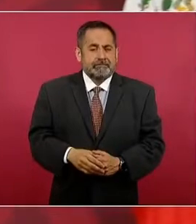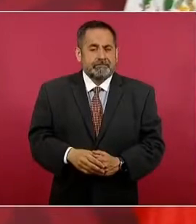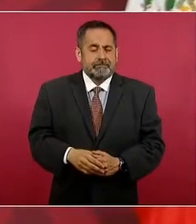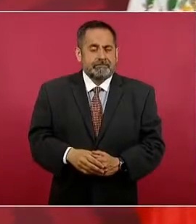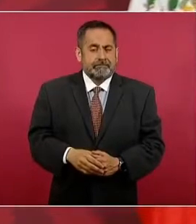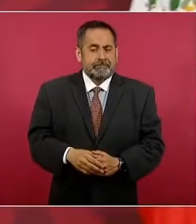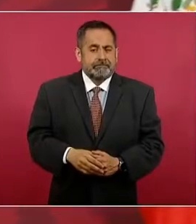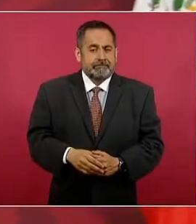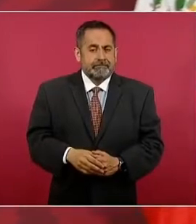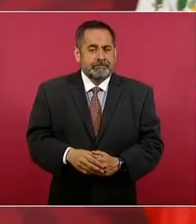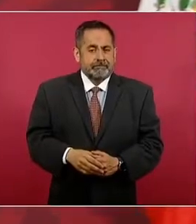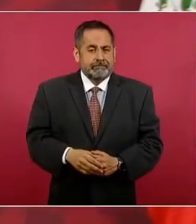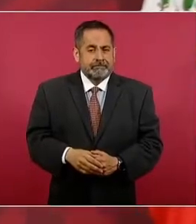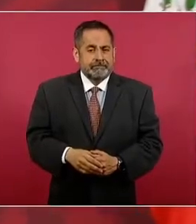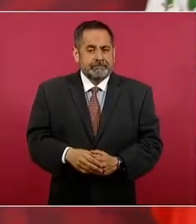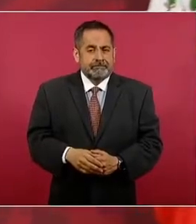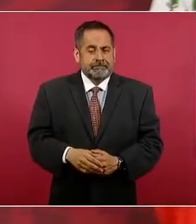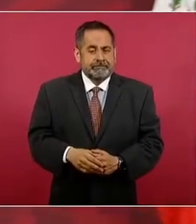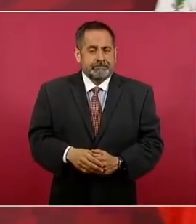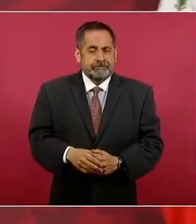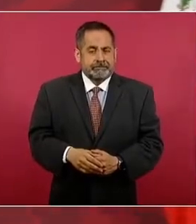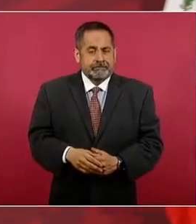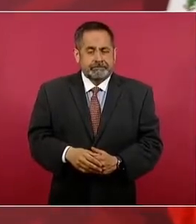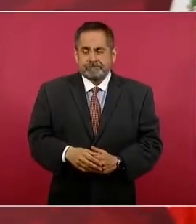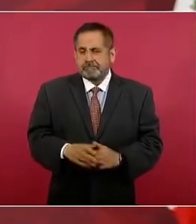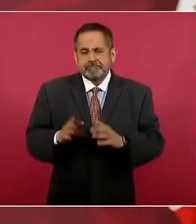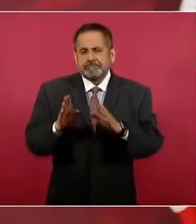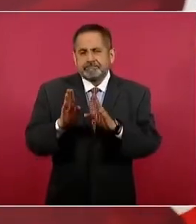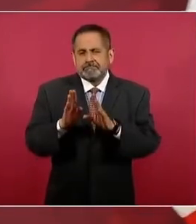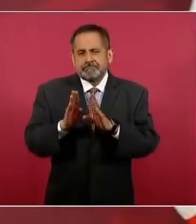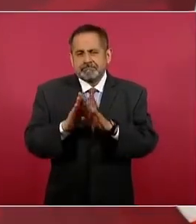No hay cuidado de las formas